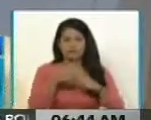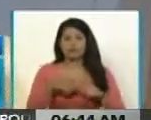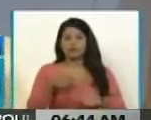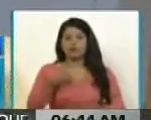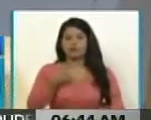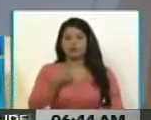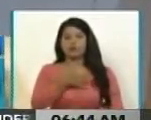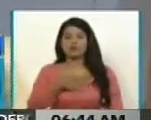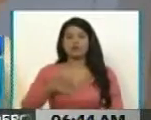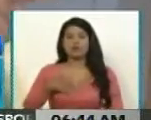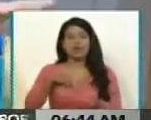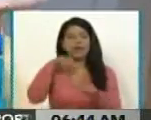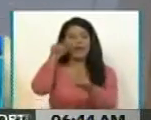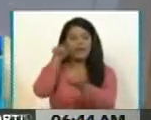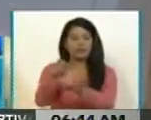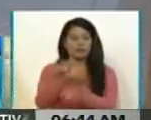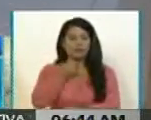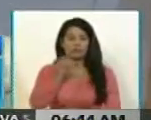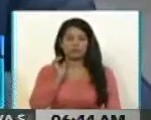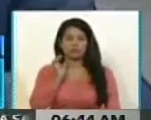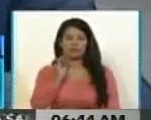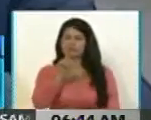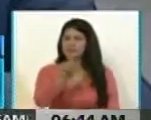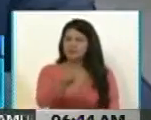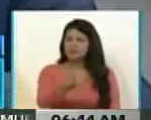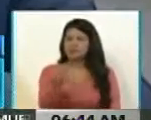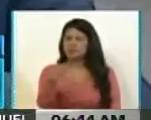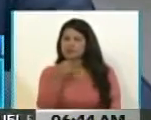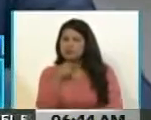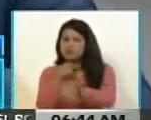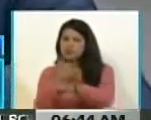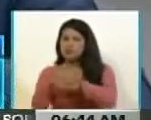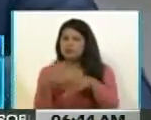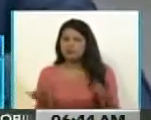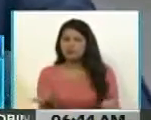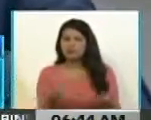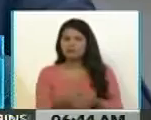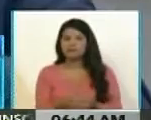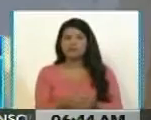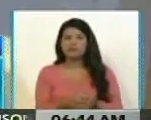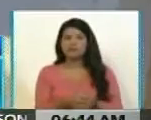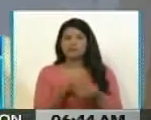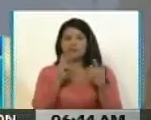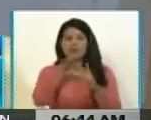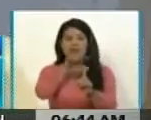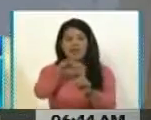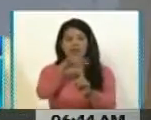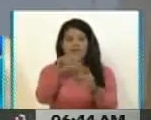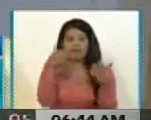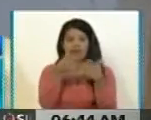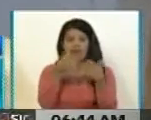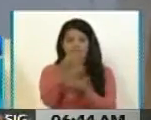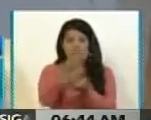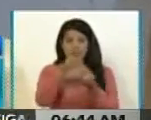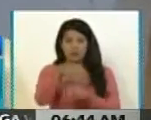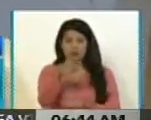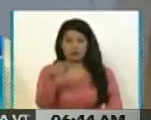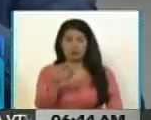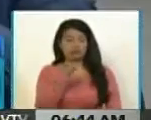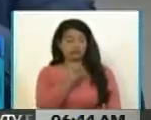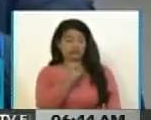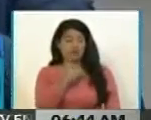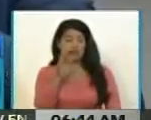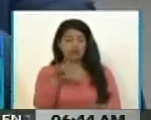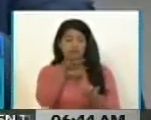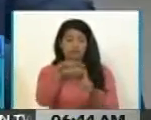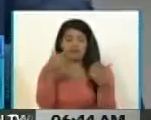me gusta. ¿Qué es lo que te gusta? ¿Por qué te gusta? Esa es la propia guerra de cuarta generación. No cabe ninguna duda. Ahora, fíjate, a mí me